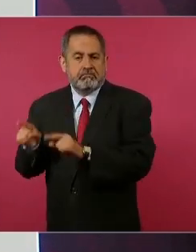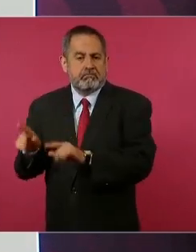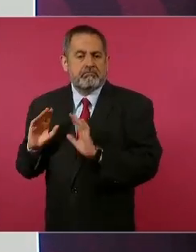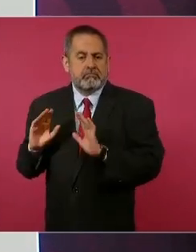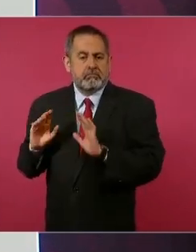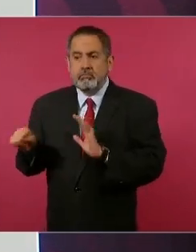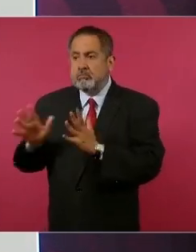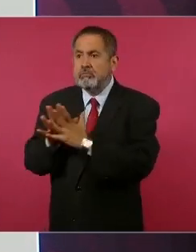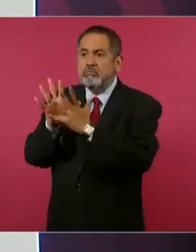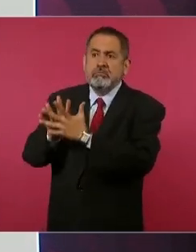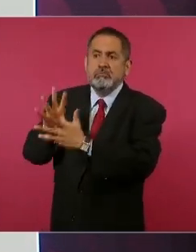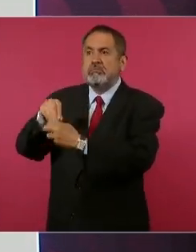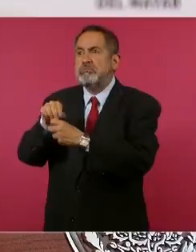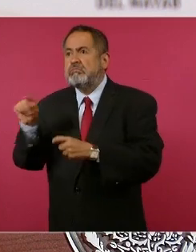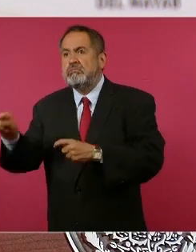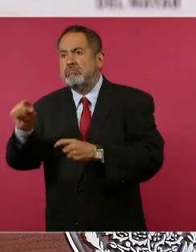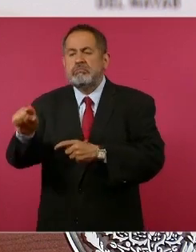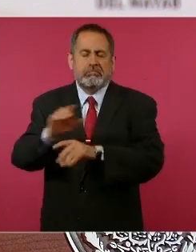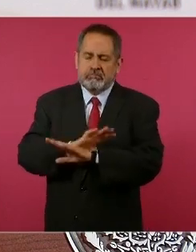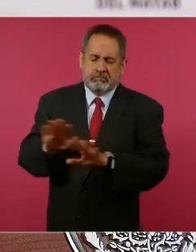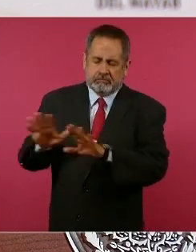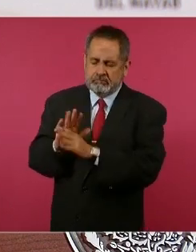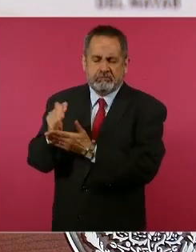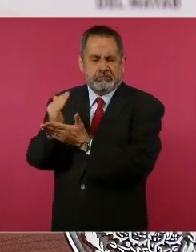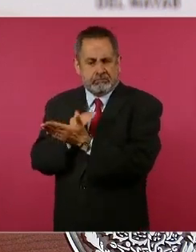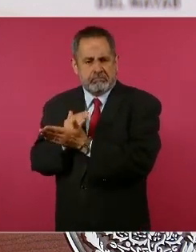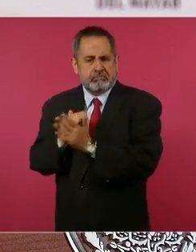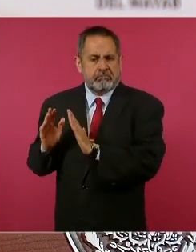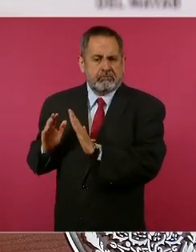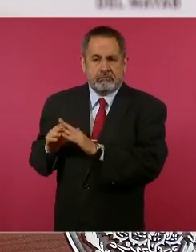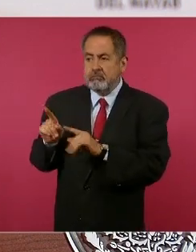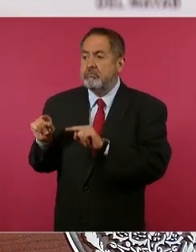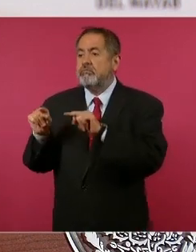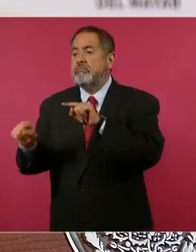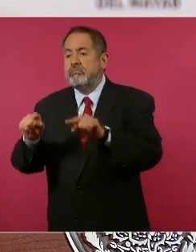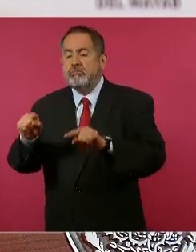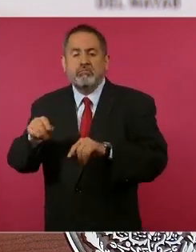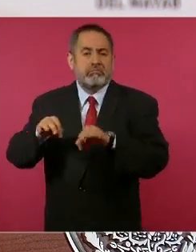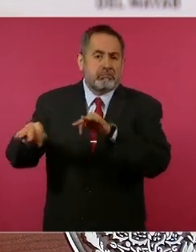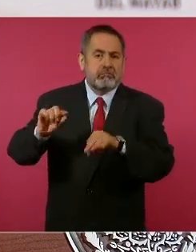no iban a participar en nada, en cargos públicos,